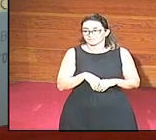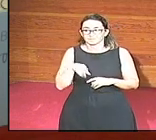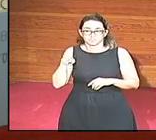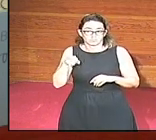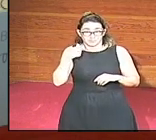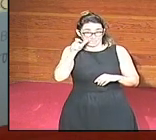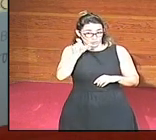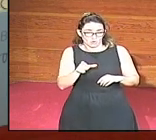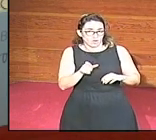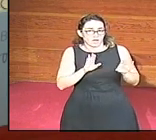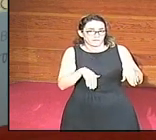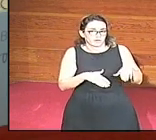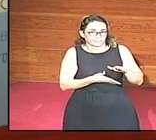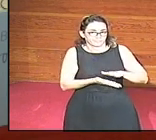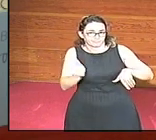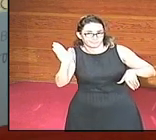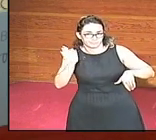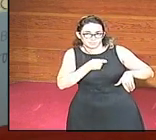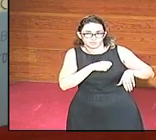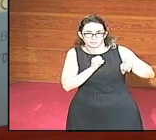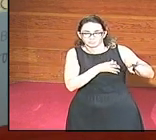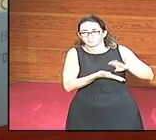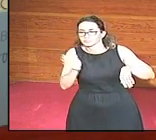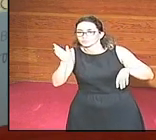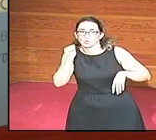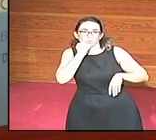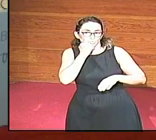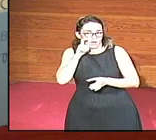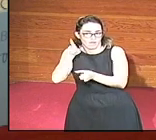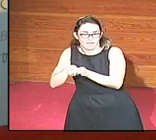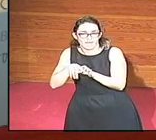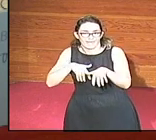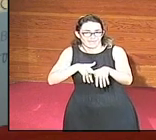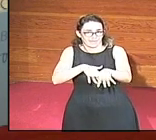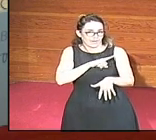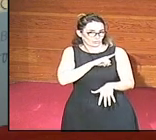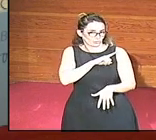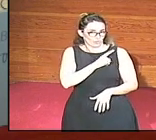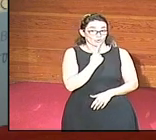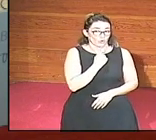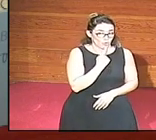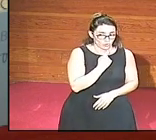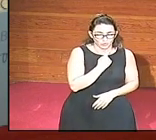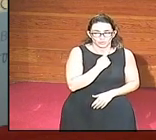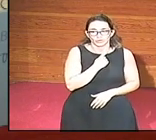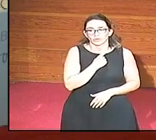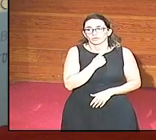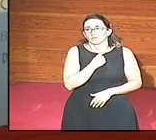España y yendo a Rusia y se engancha al ejército rojo. Él acaba, según contaba su sobrino